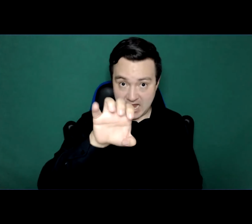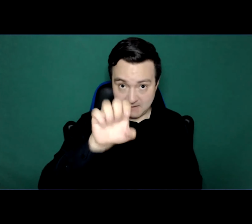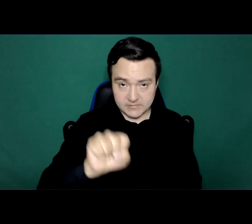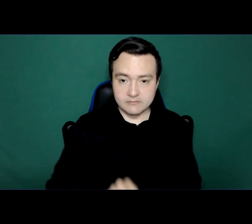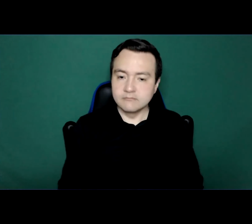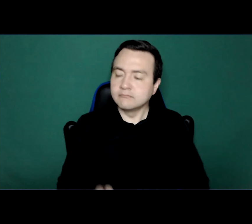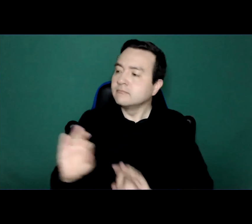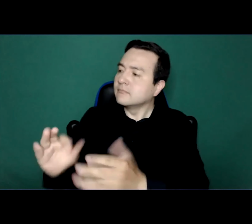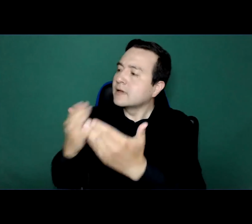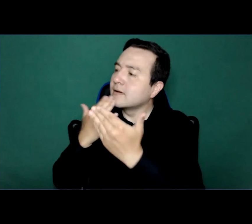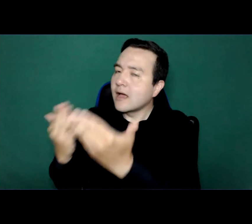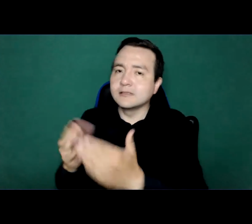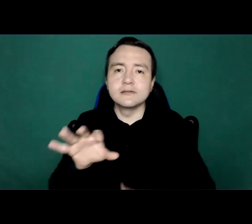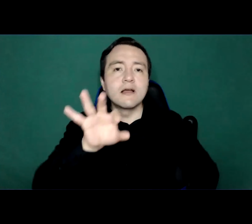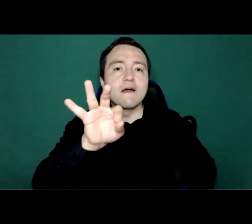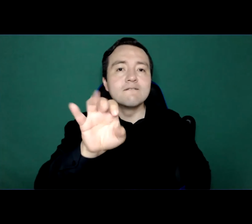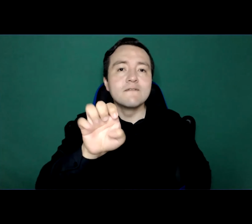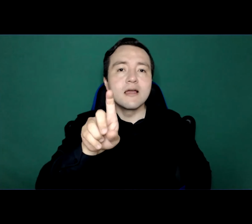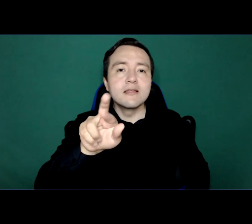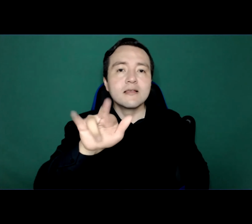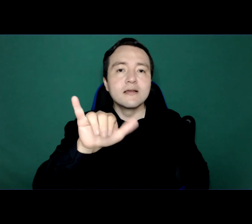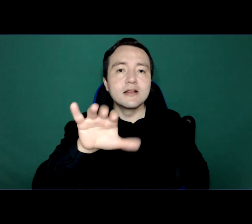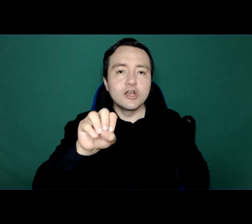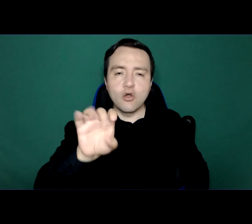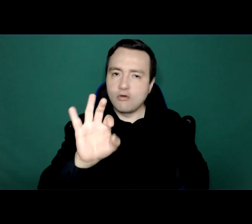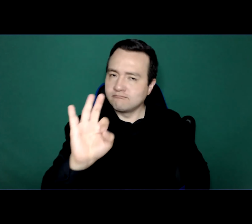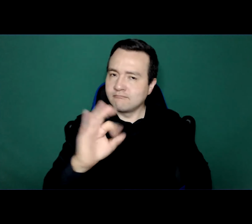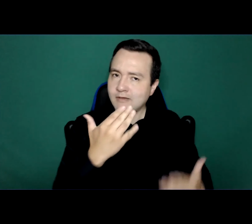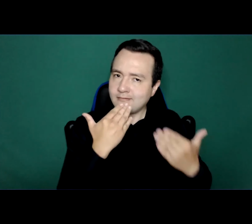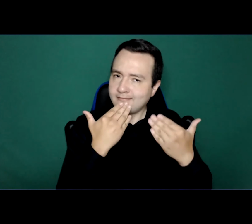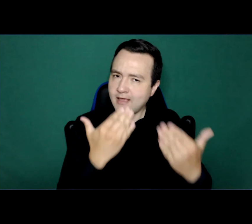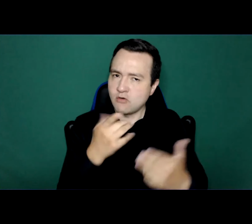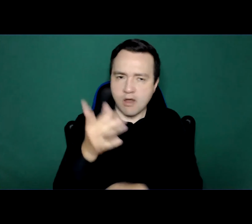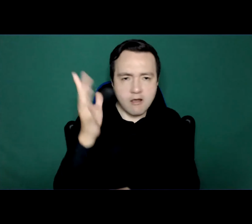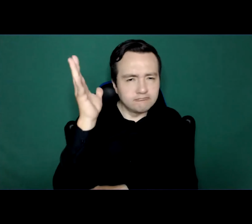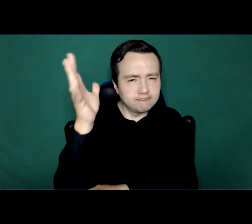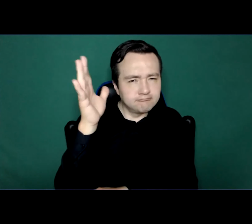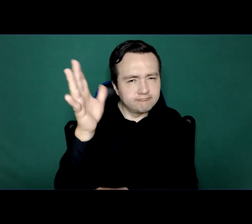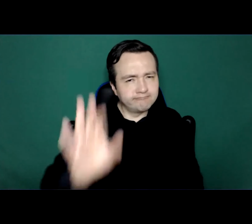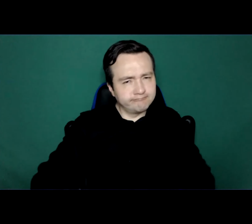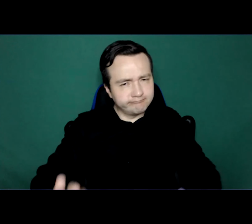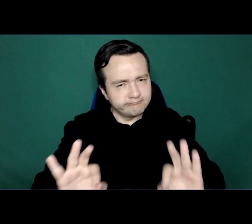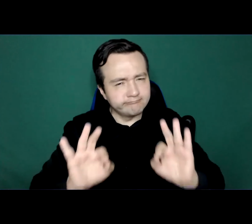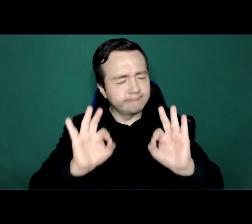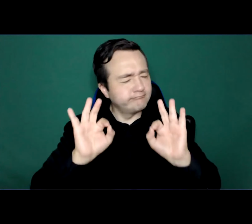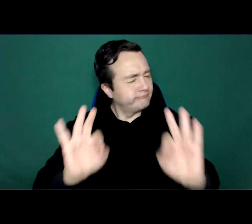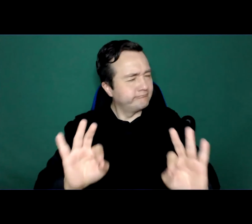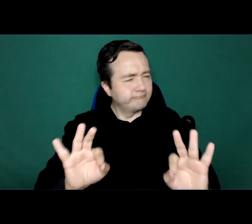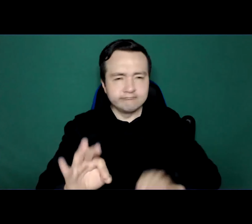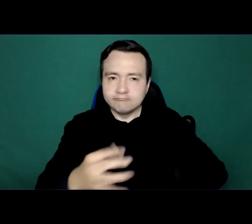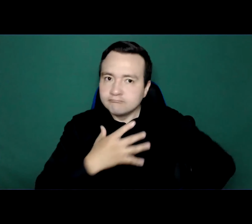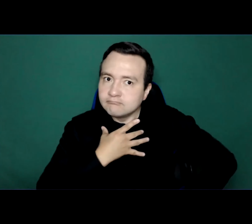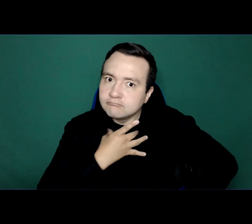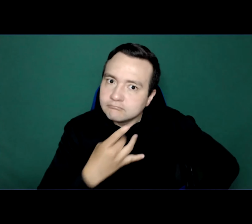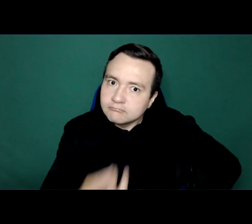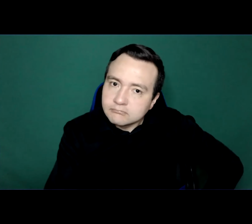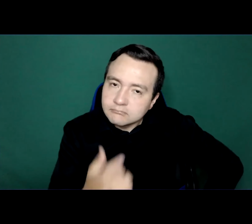Federico. Muchas gracias por esa presentación excelente. Muy interesante ver